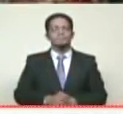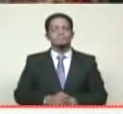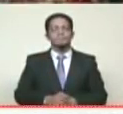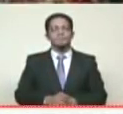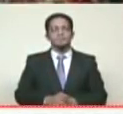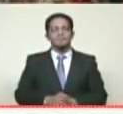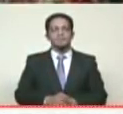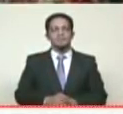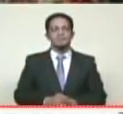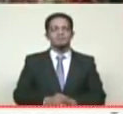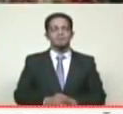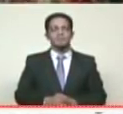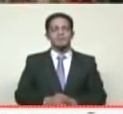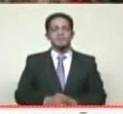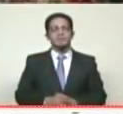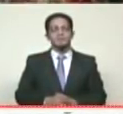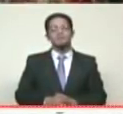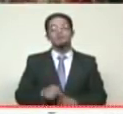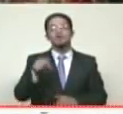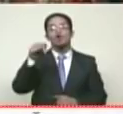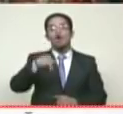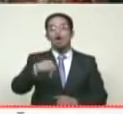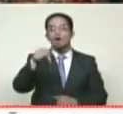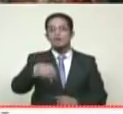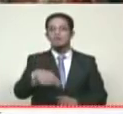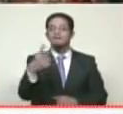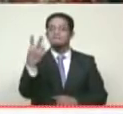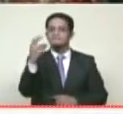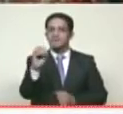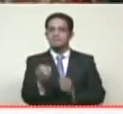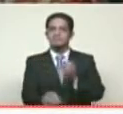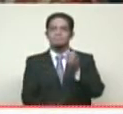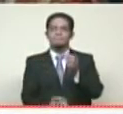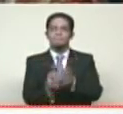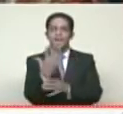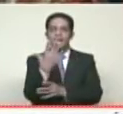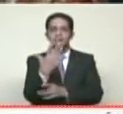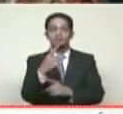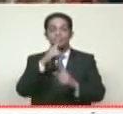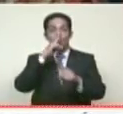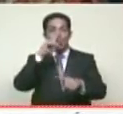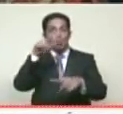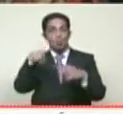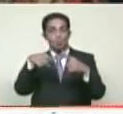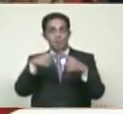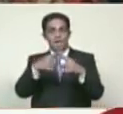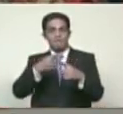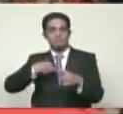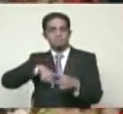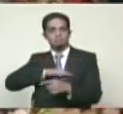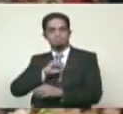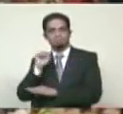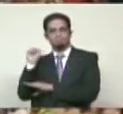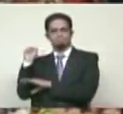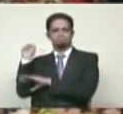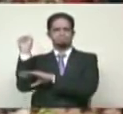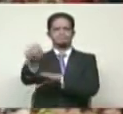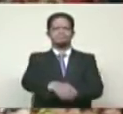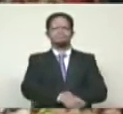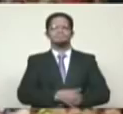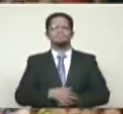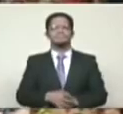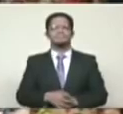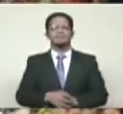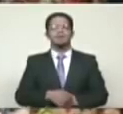Hoy, 20 de mayo, un año de la victoria popular, un año de la